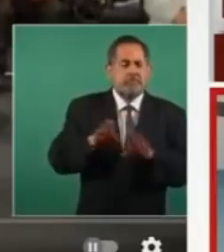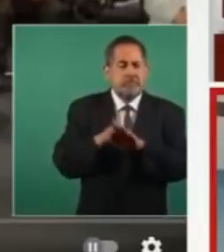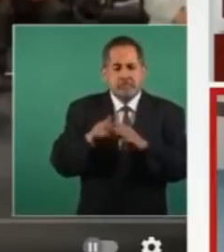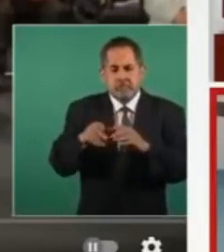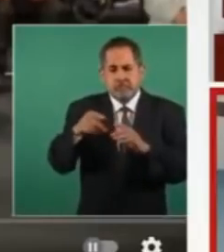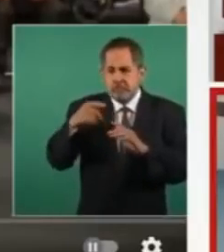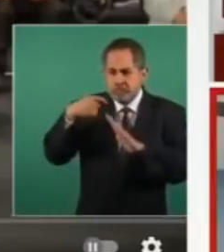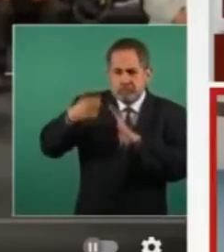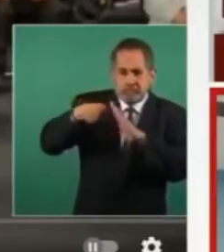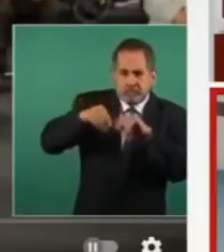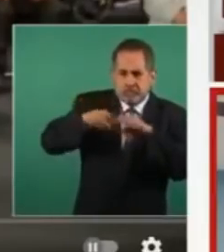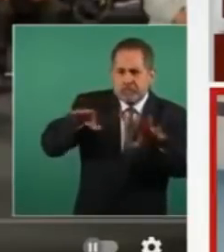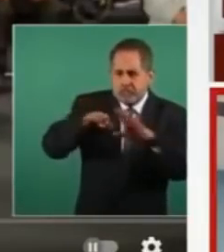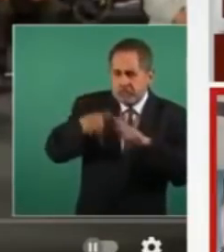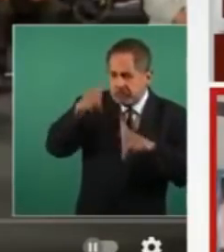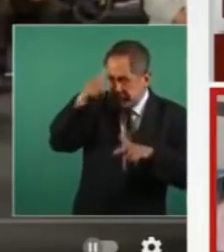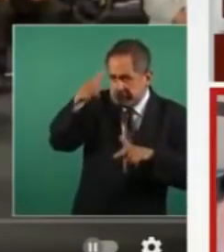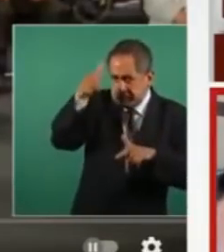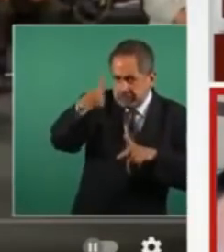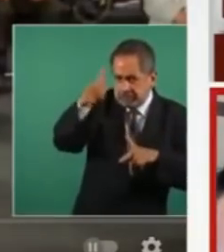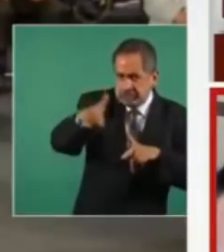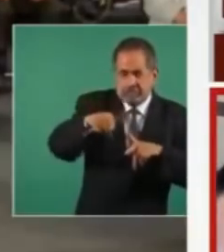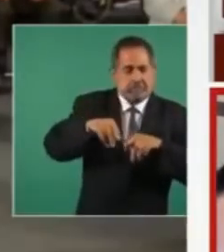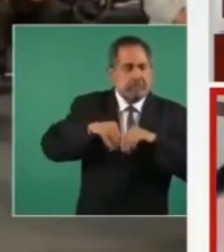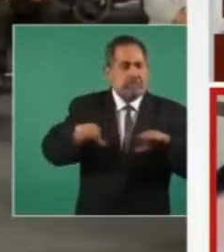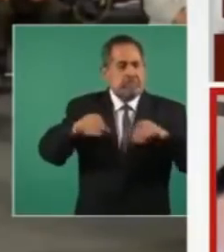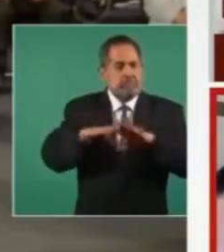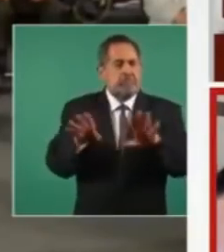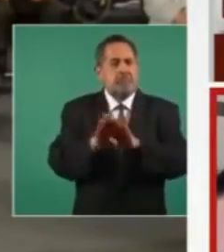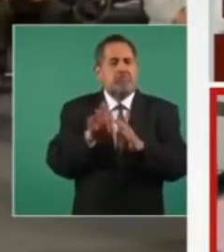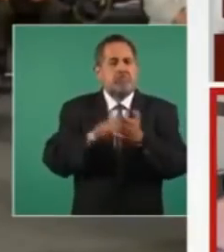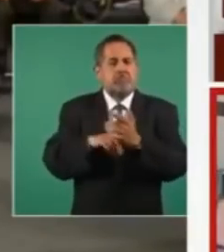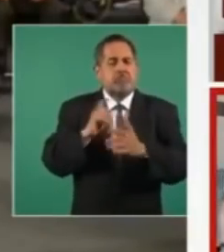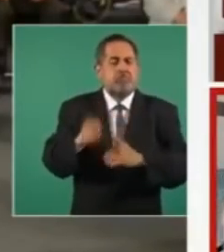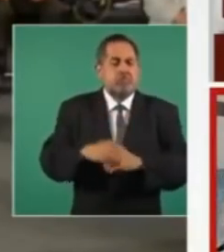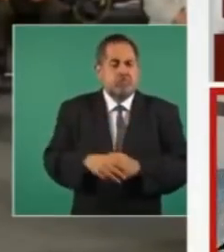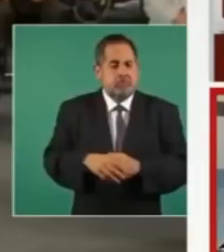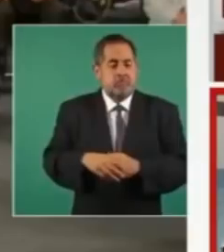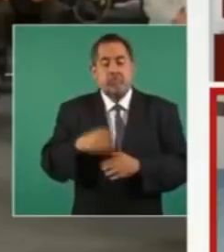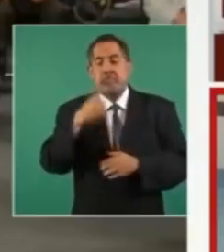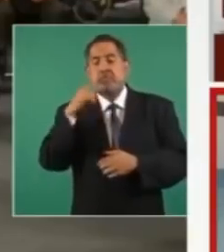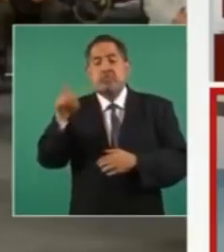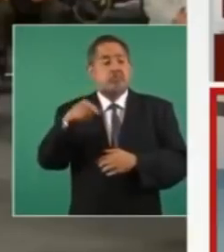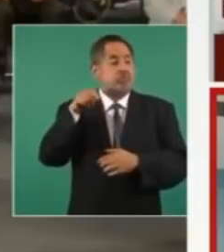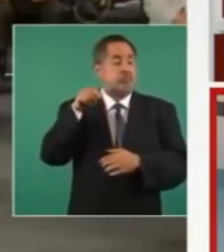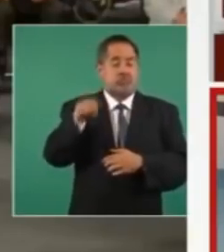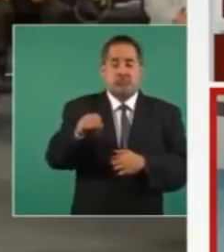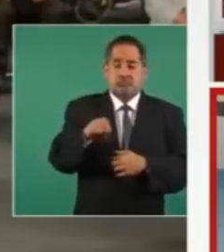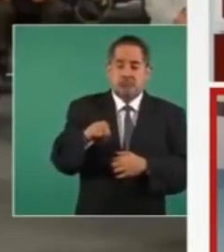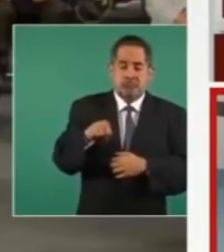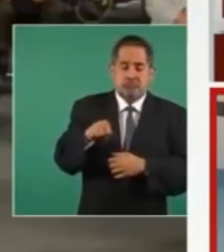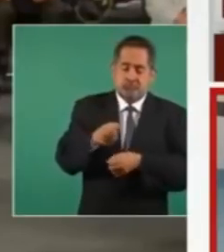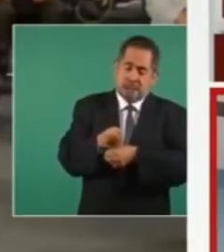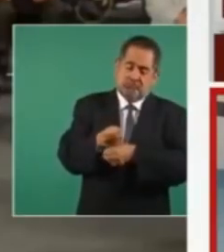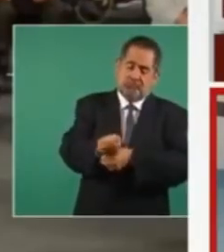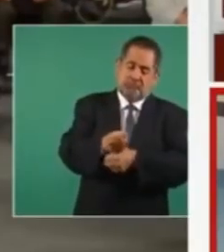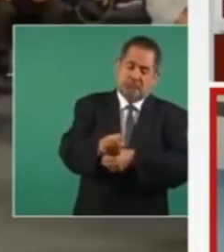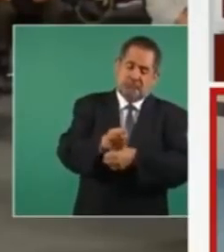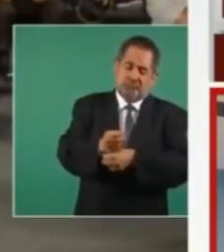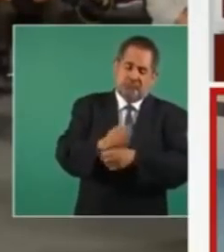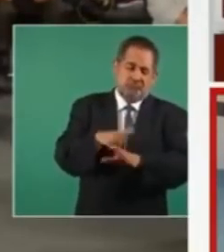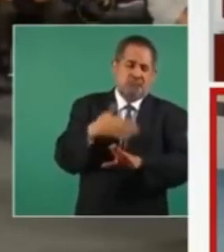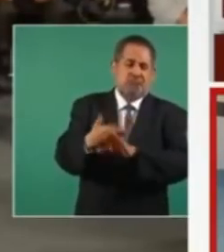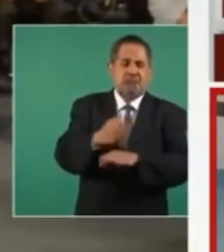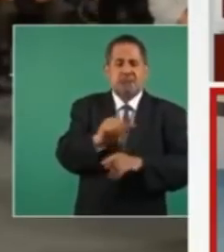saliendo videos respecto a una acusación de tortura y de violación contra un joven